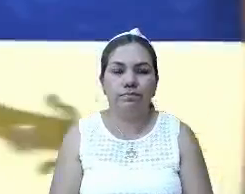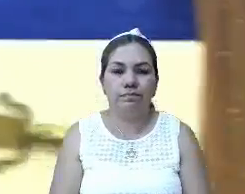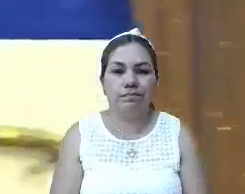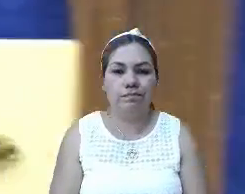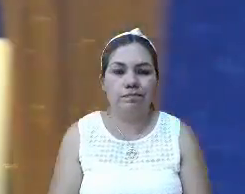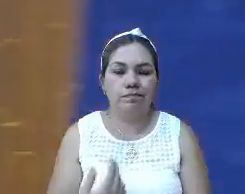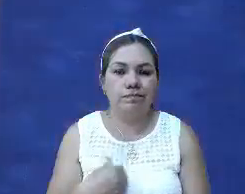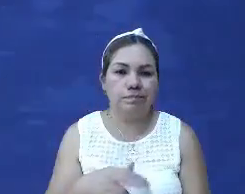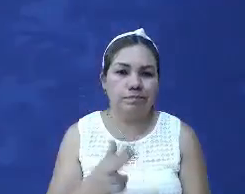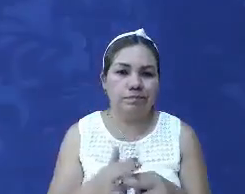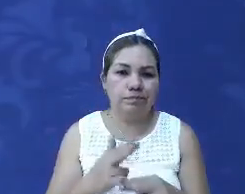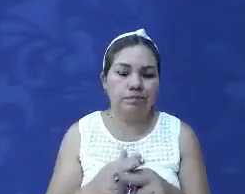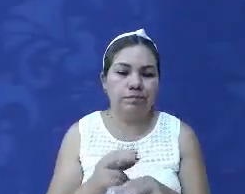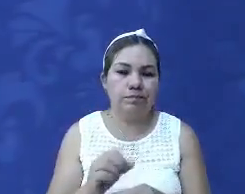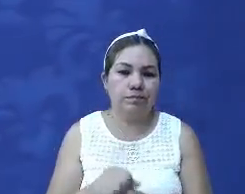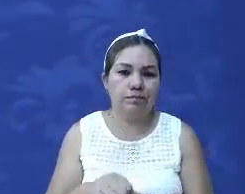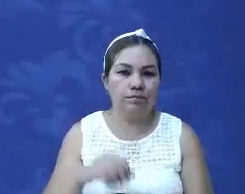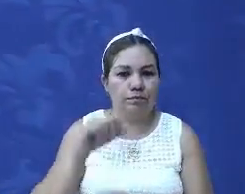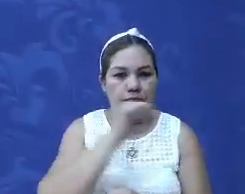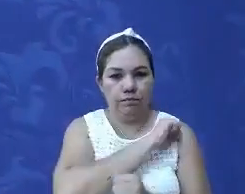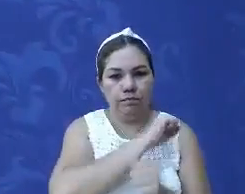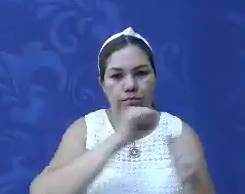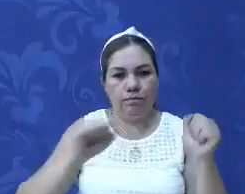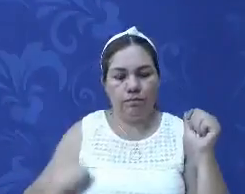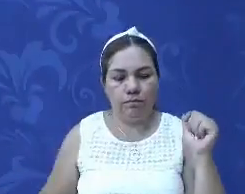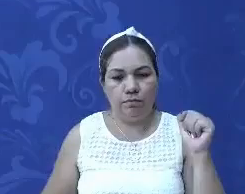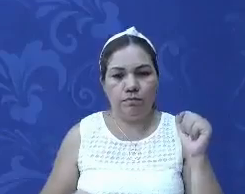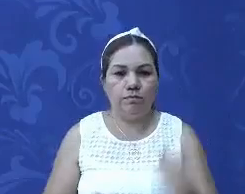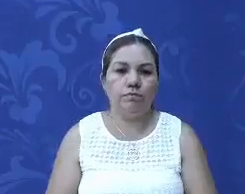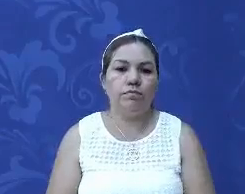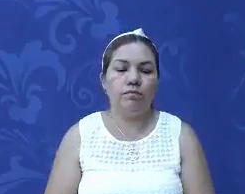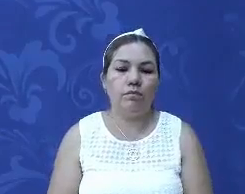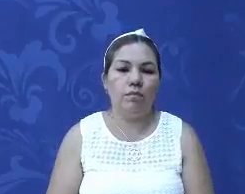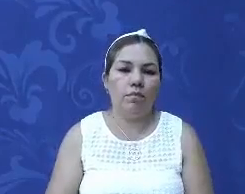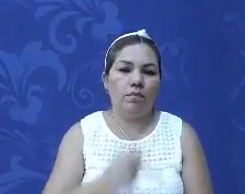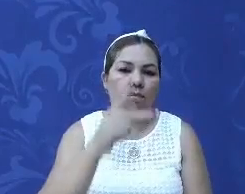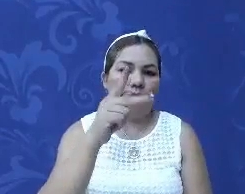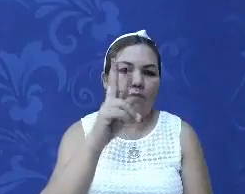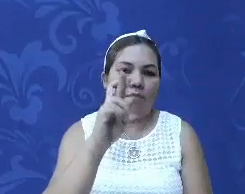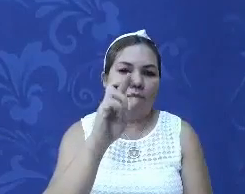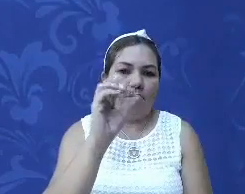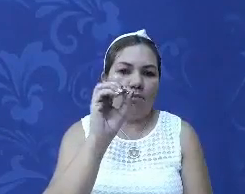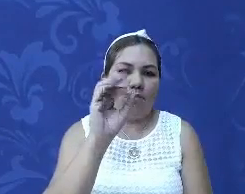Alabado sea el nombre del Señor. Diga conmigo, profecía dura.